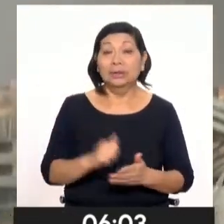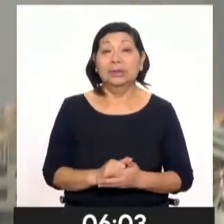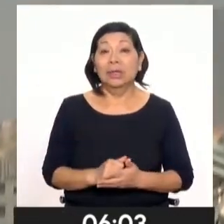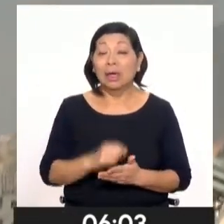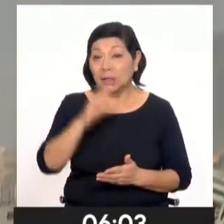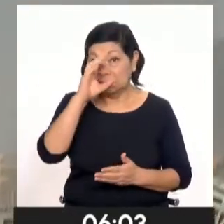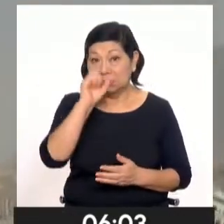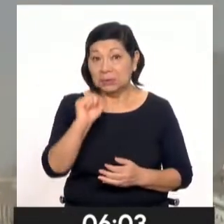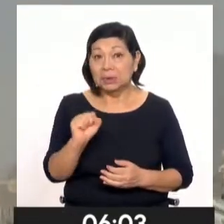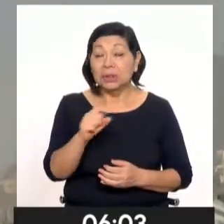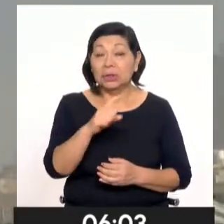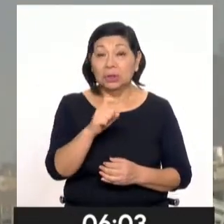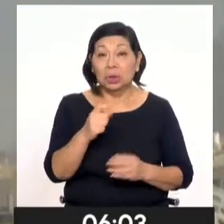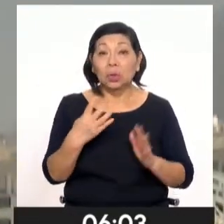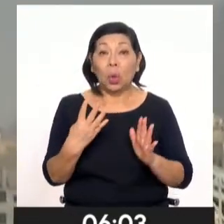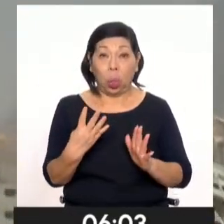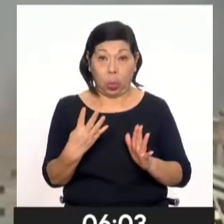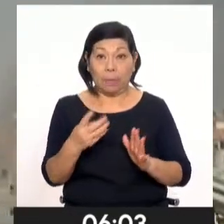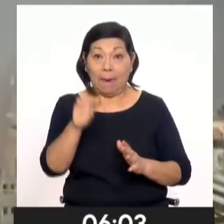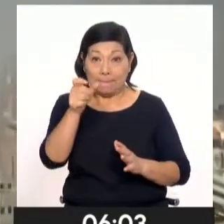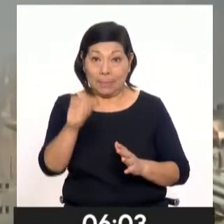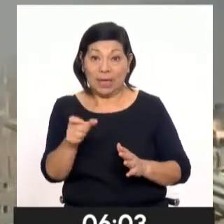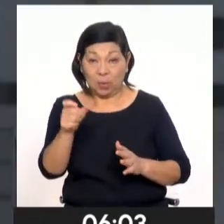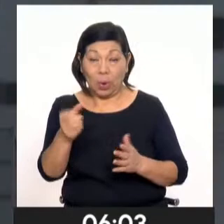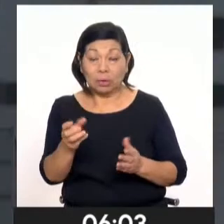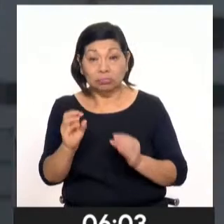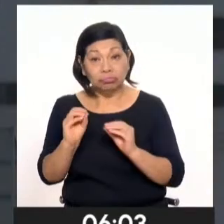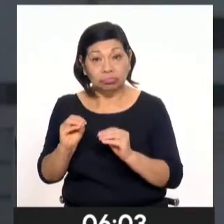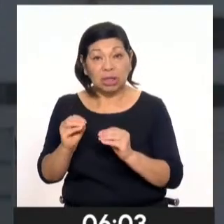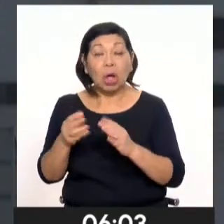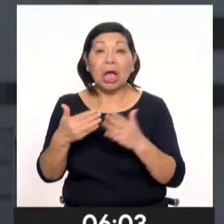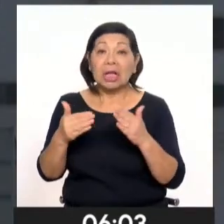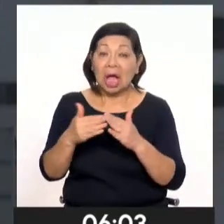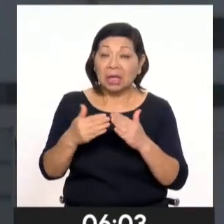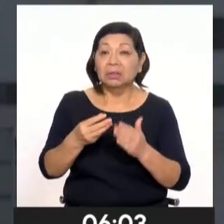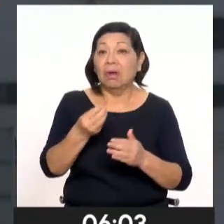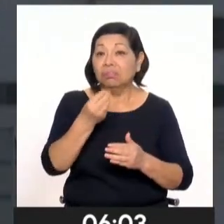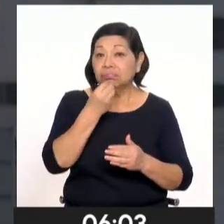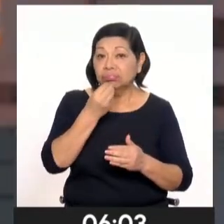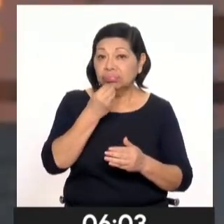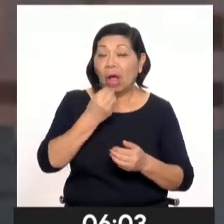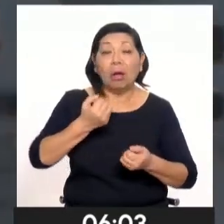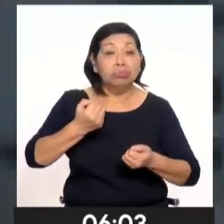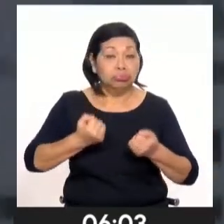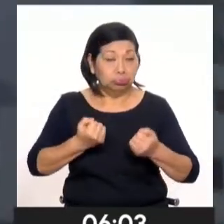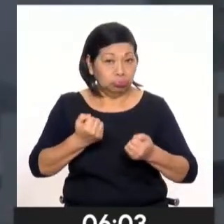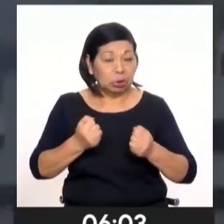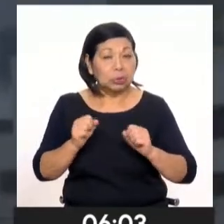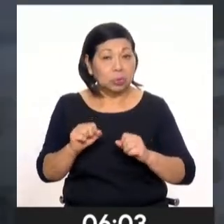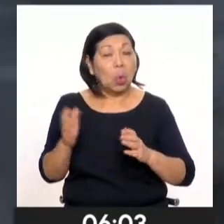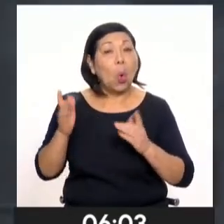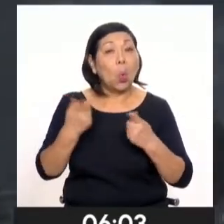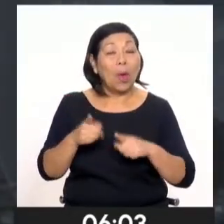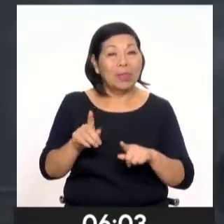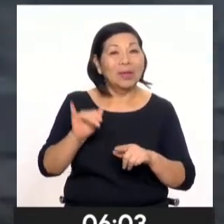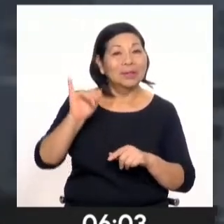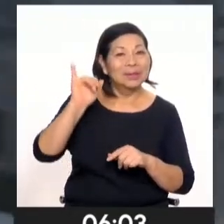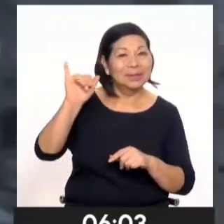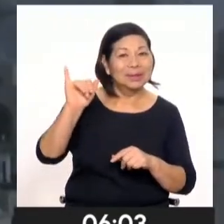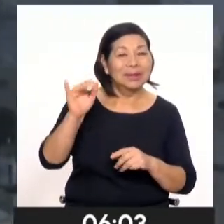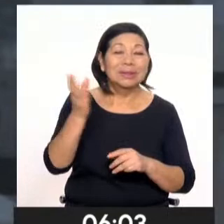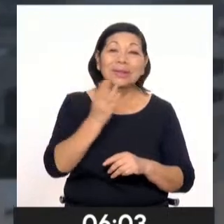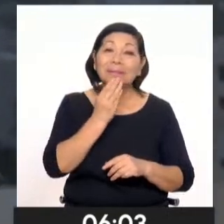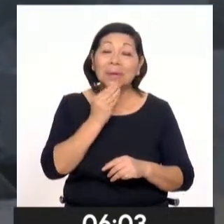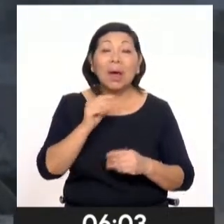ha asistido a 109 compatriotas con orientación, alojamiento, alimentación y transporte durante su permanencia en Israel